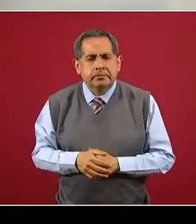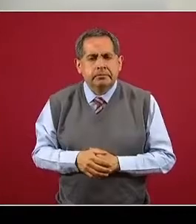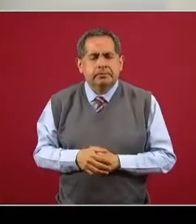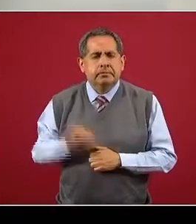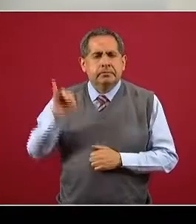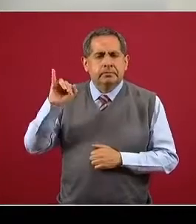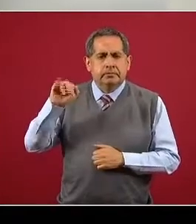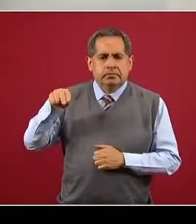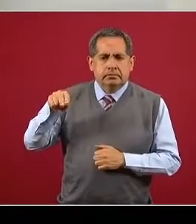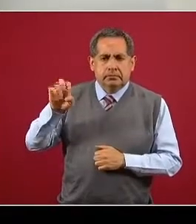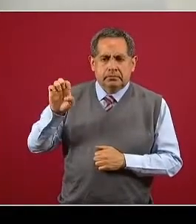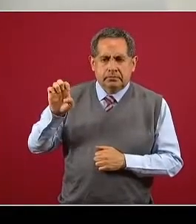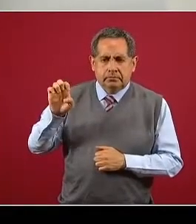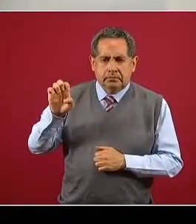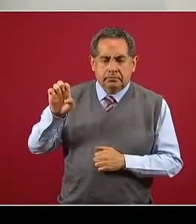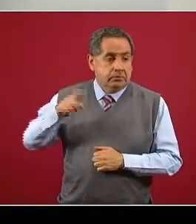INE